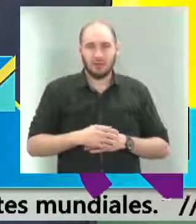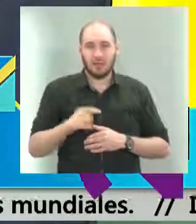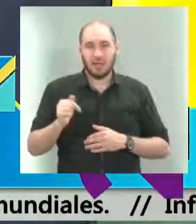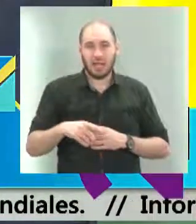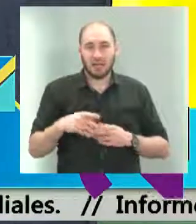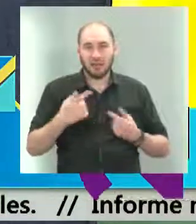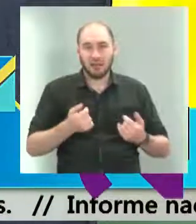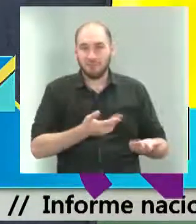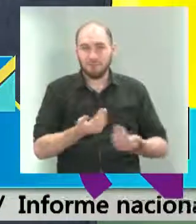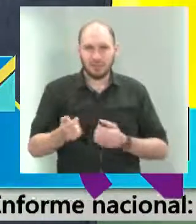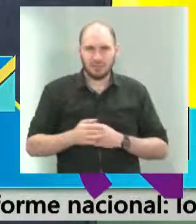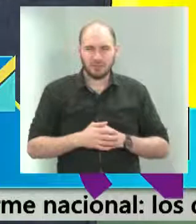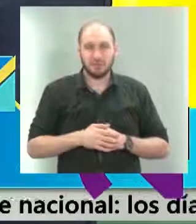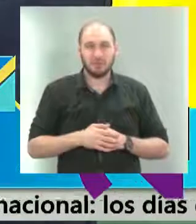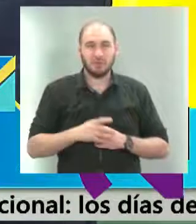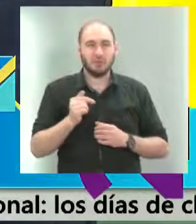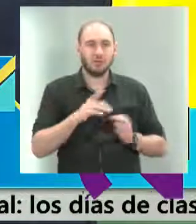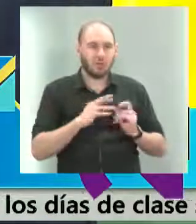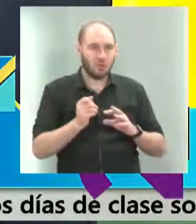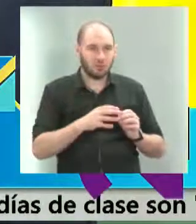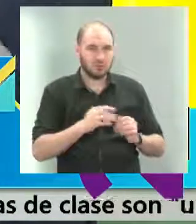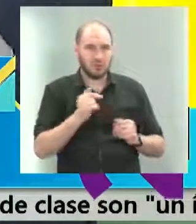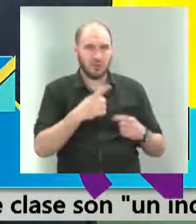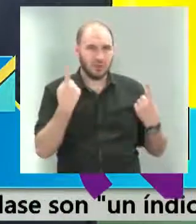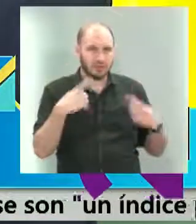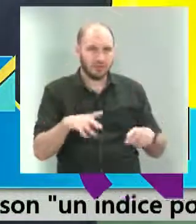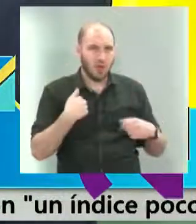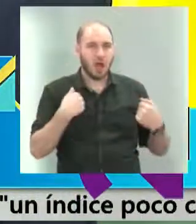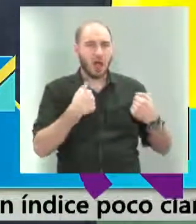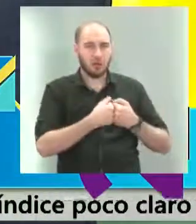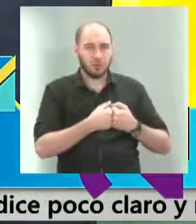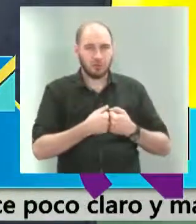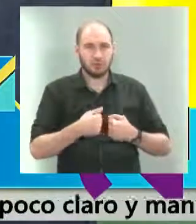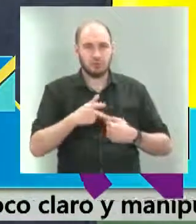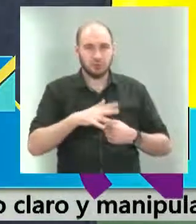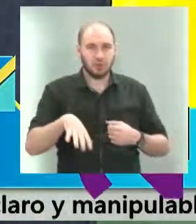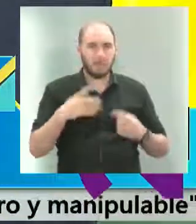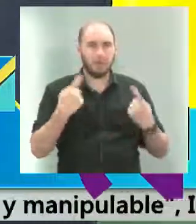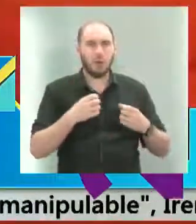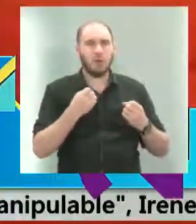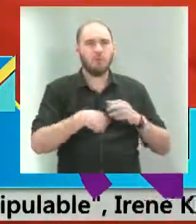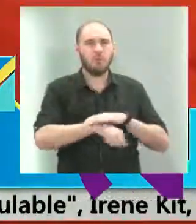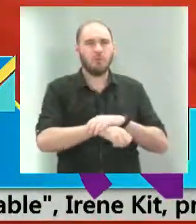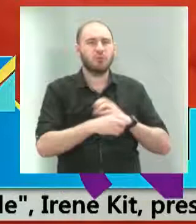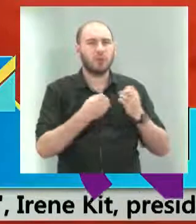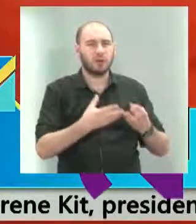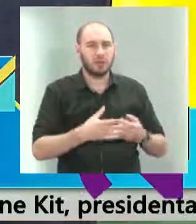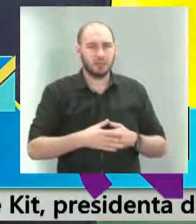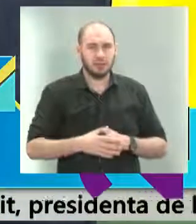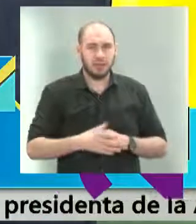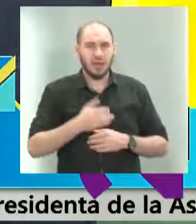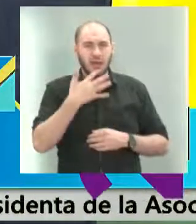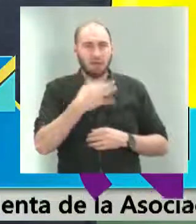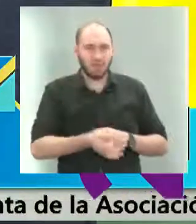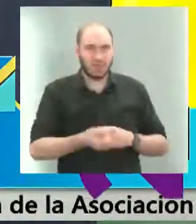menos hilo, digamos. Pero déjame polemizar en algo, voy a disentir. Yo coincido la sociedad de más. Pero ¿por qué el fútbol? A ver, ¿por qué el fútbol? Es verdad